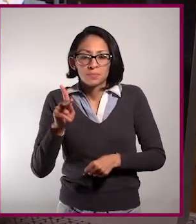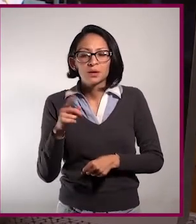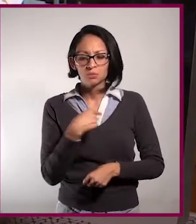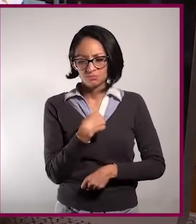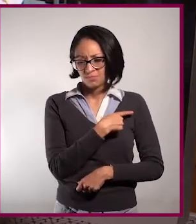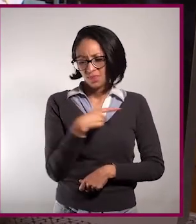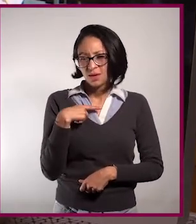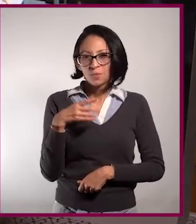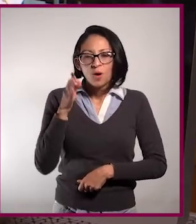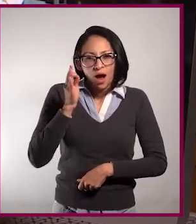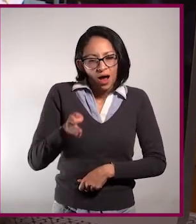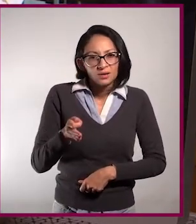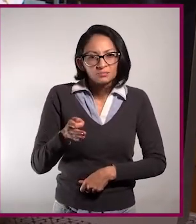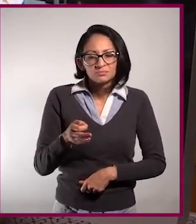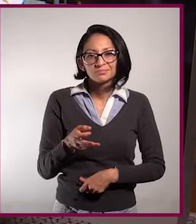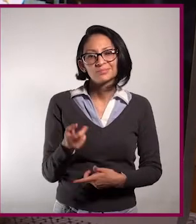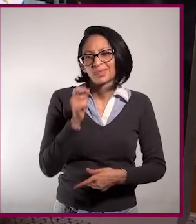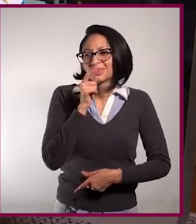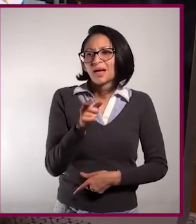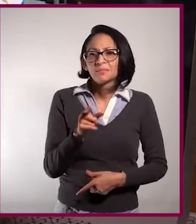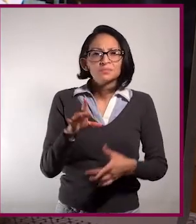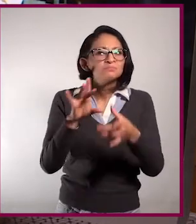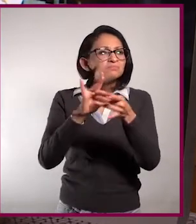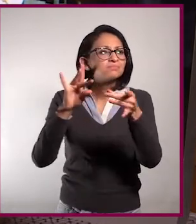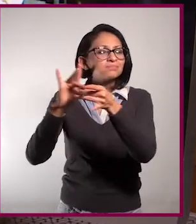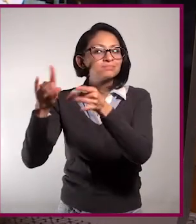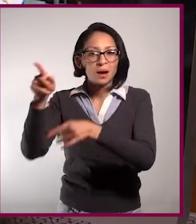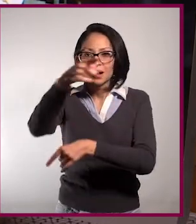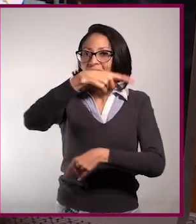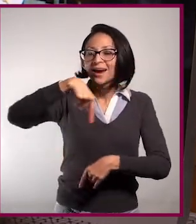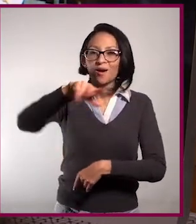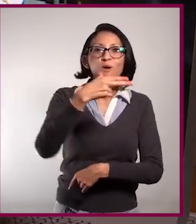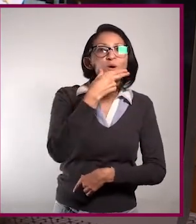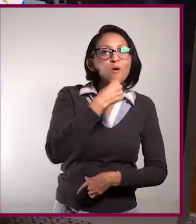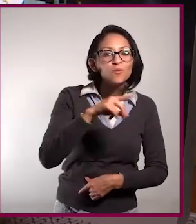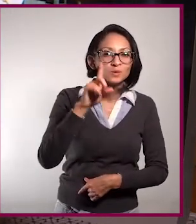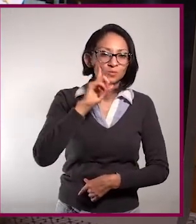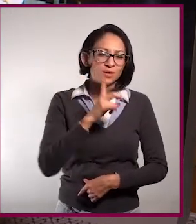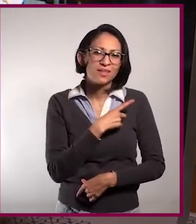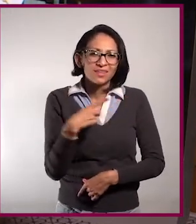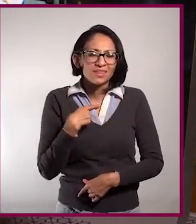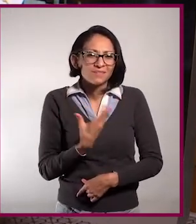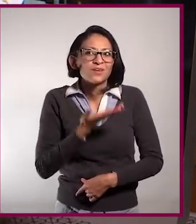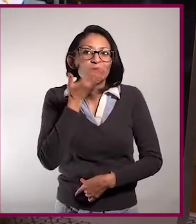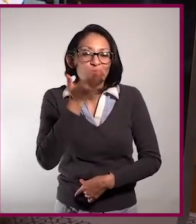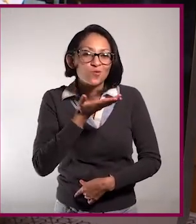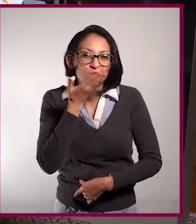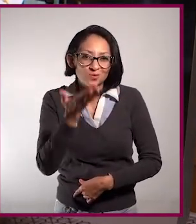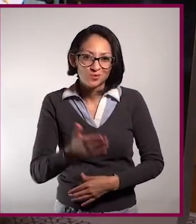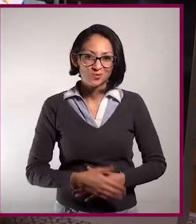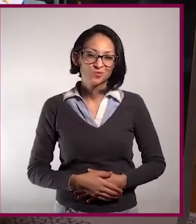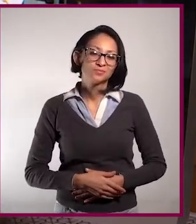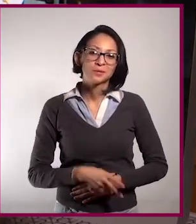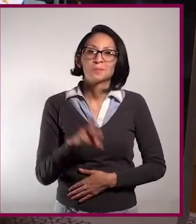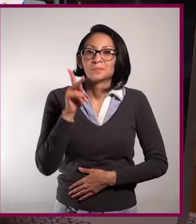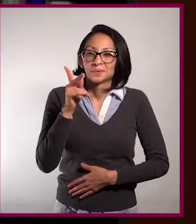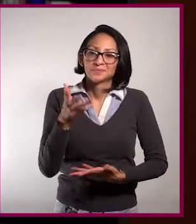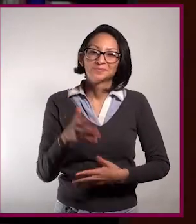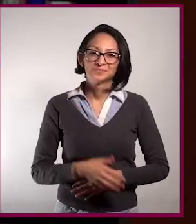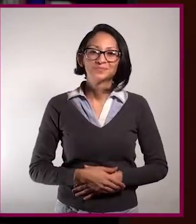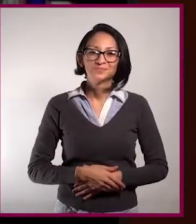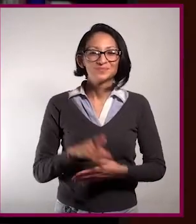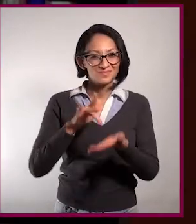y aceptarlo y reconocerlo y decirlo, gritarlo a los cuatro vientos para que todos, hombres y mujeres, se acostumbren a escuchar de esto, de la